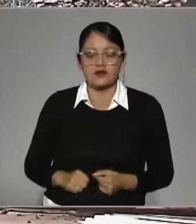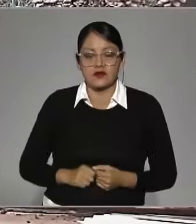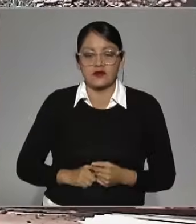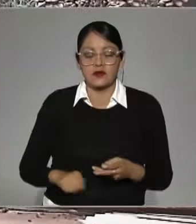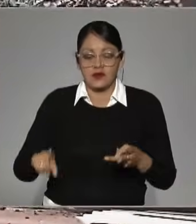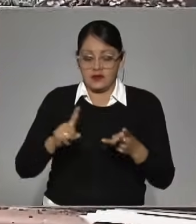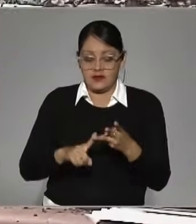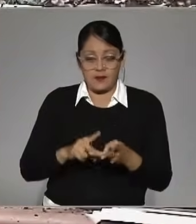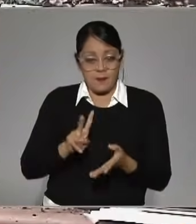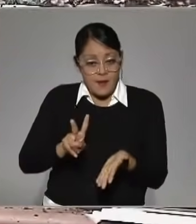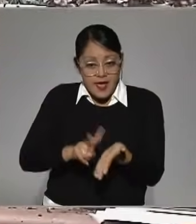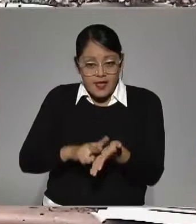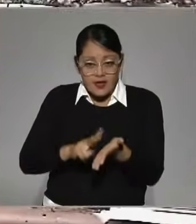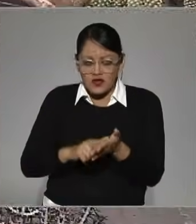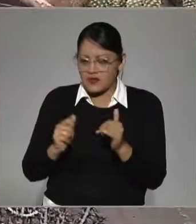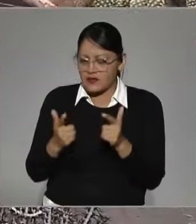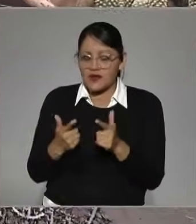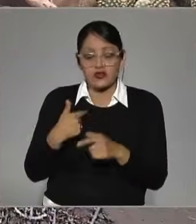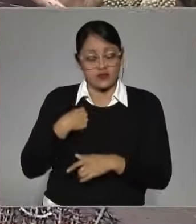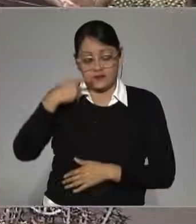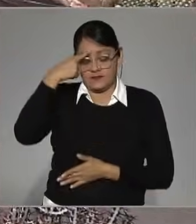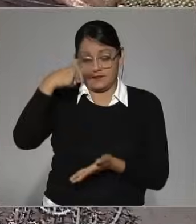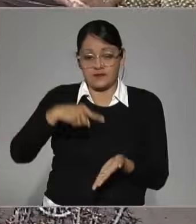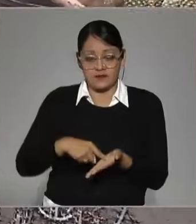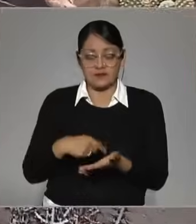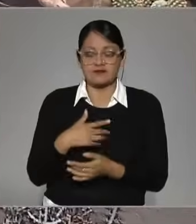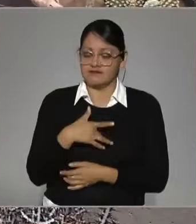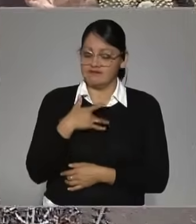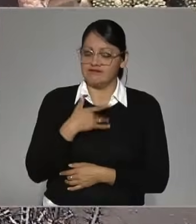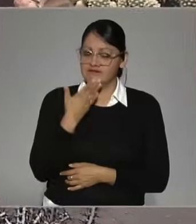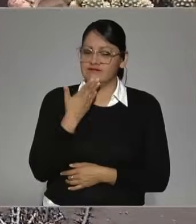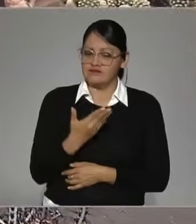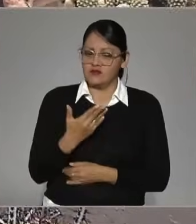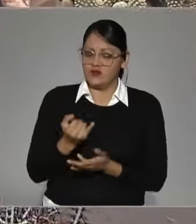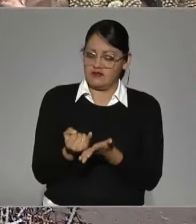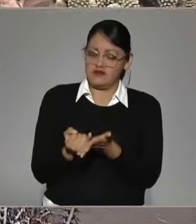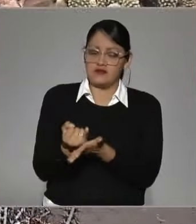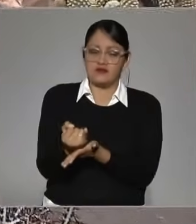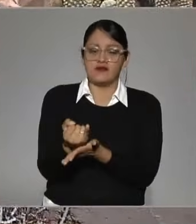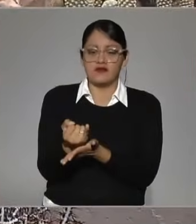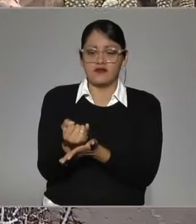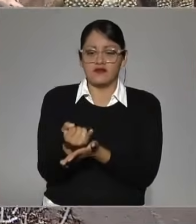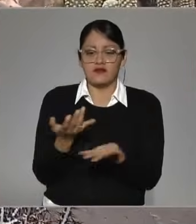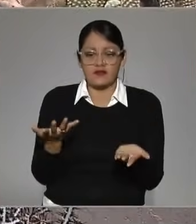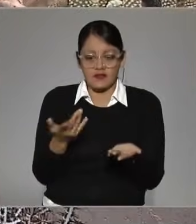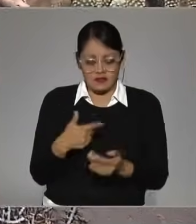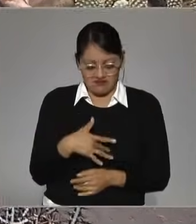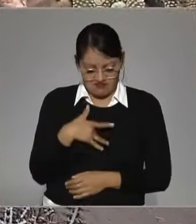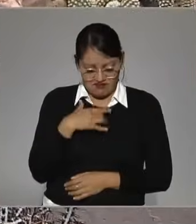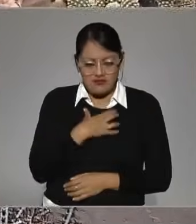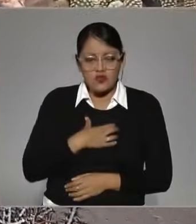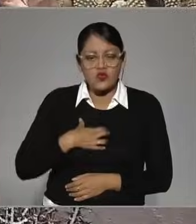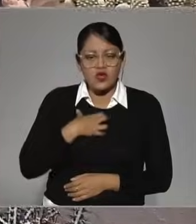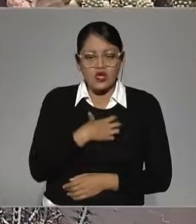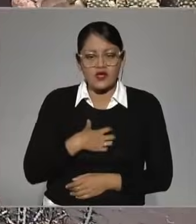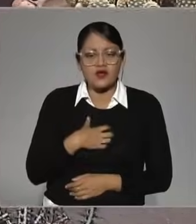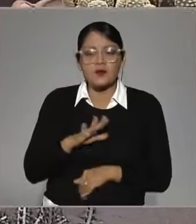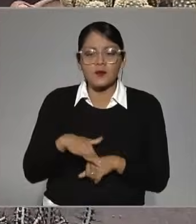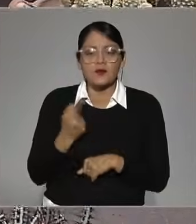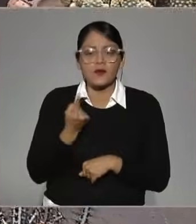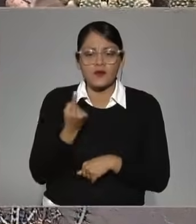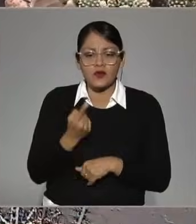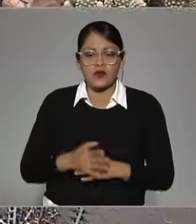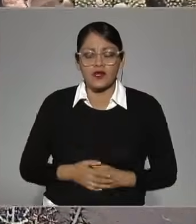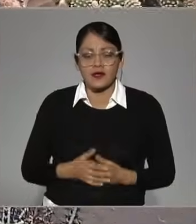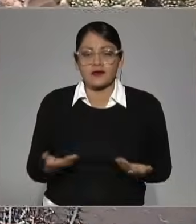valorar lo que se les diera. Bueno, yo creo que me fue bien con esta decisión, estoy satisfecha